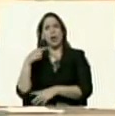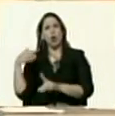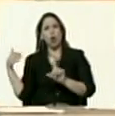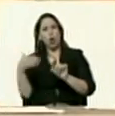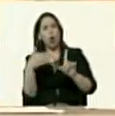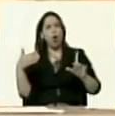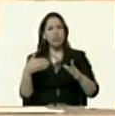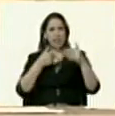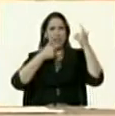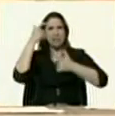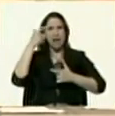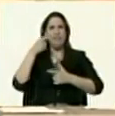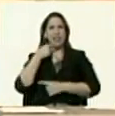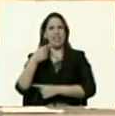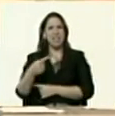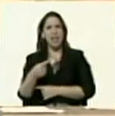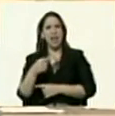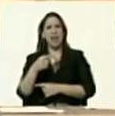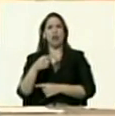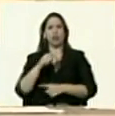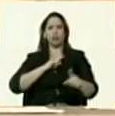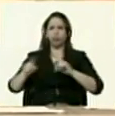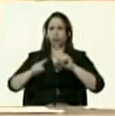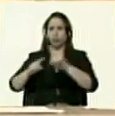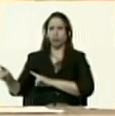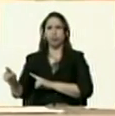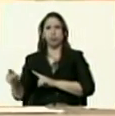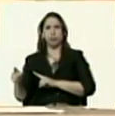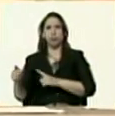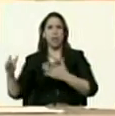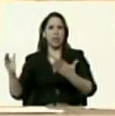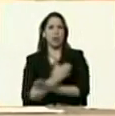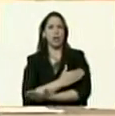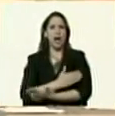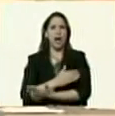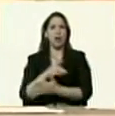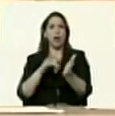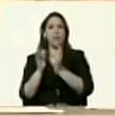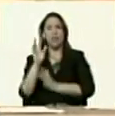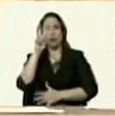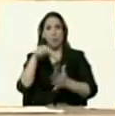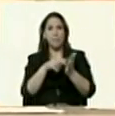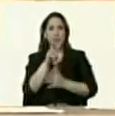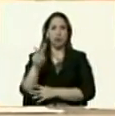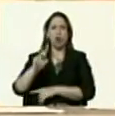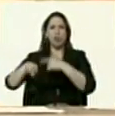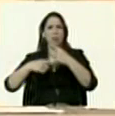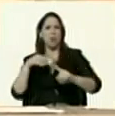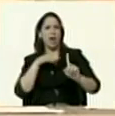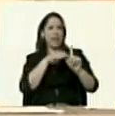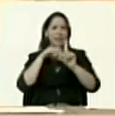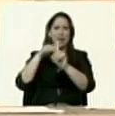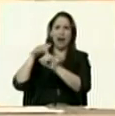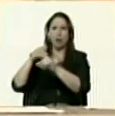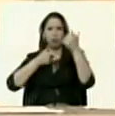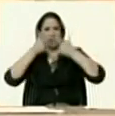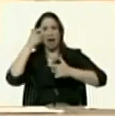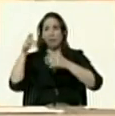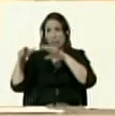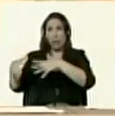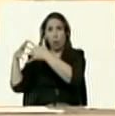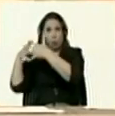el régimen de Chávez. Derrocaron a Chávez en abril del 2002 y luego lo atacaron.